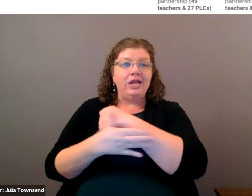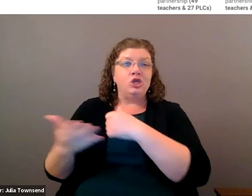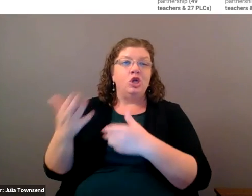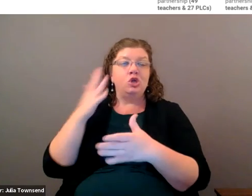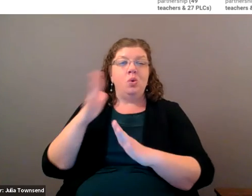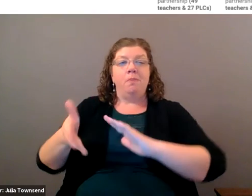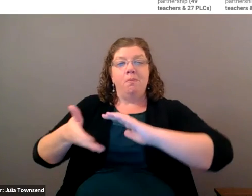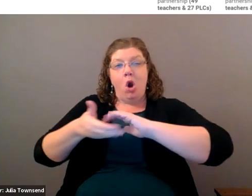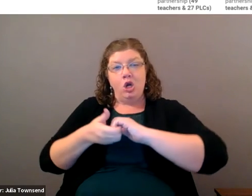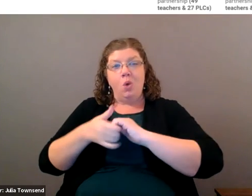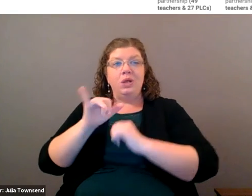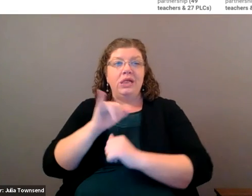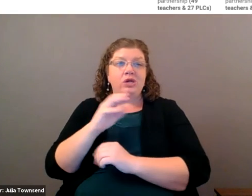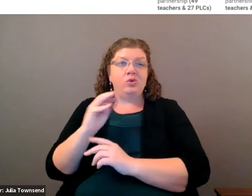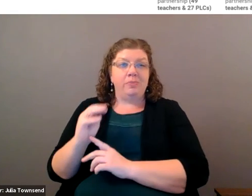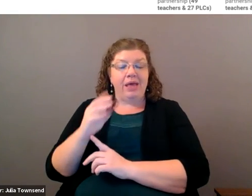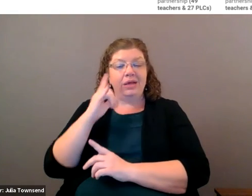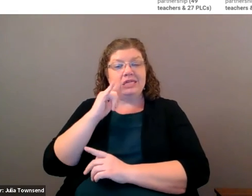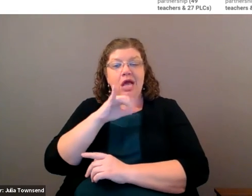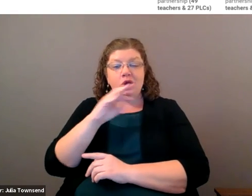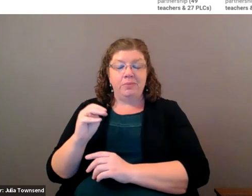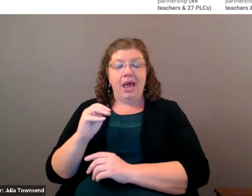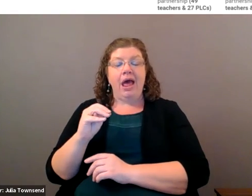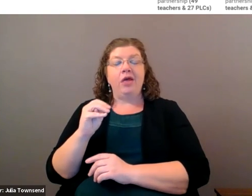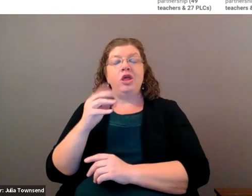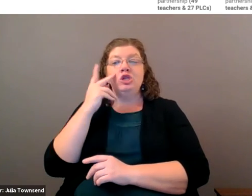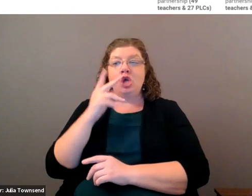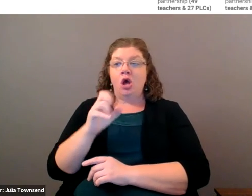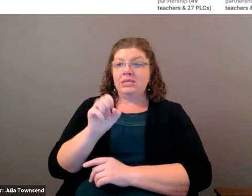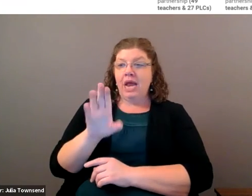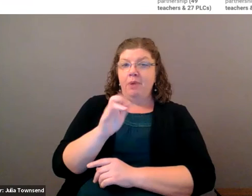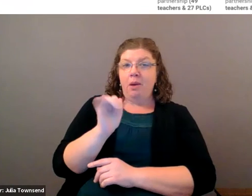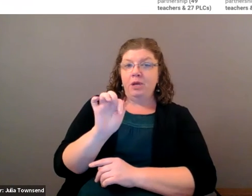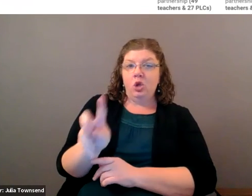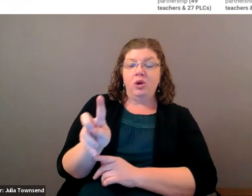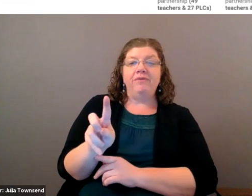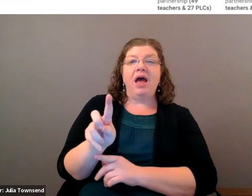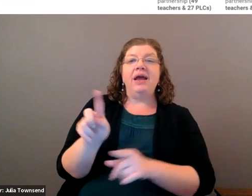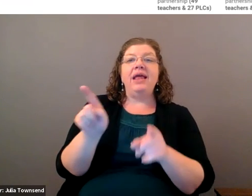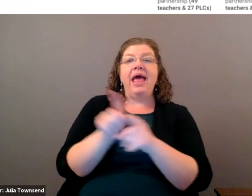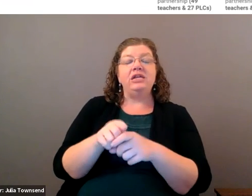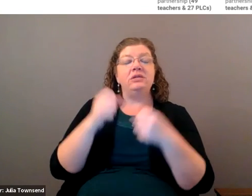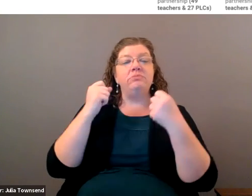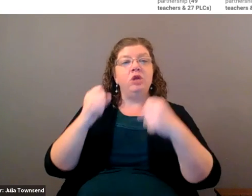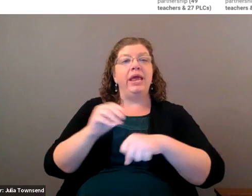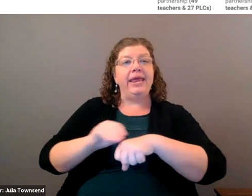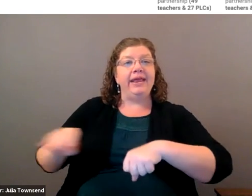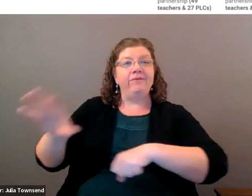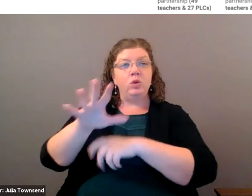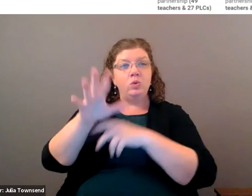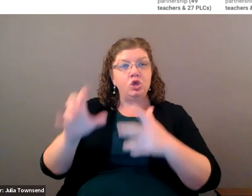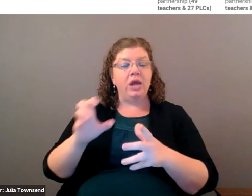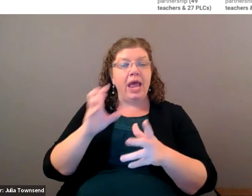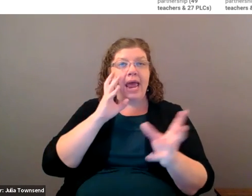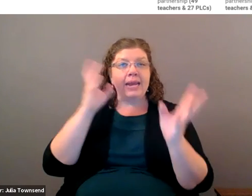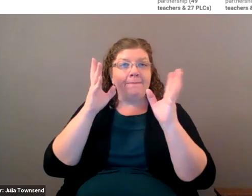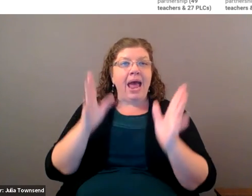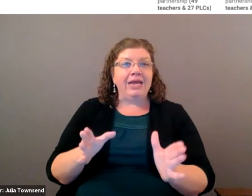país porque ellos vieron que el Distrito de Santa Bárbara era como un distrito influyente